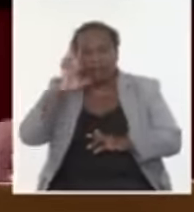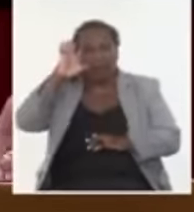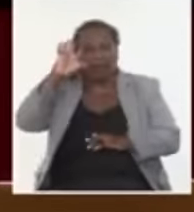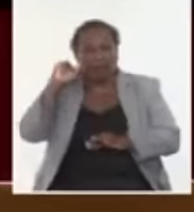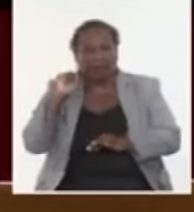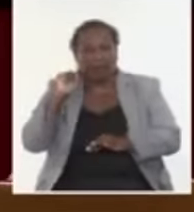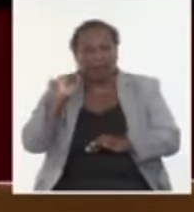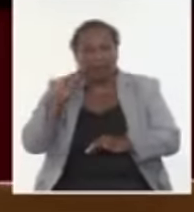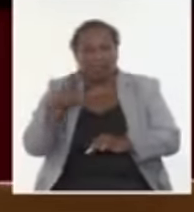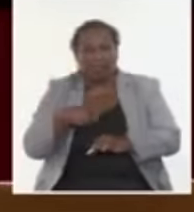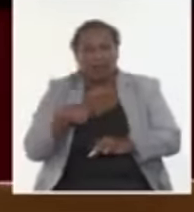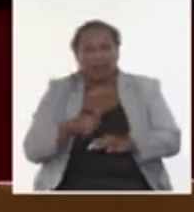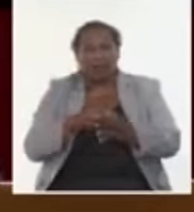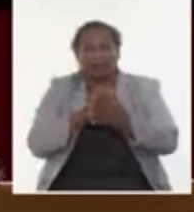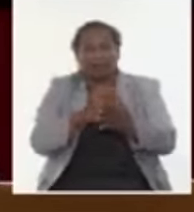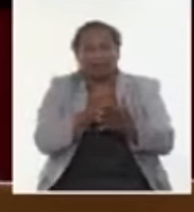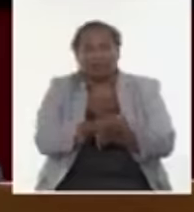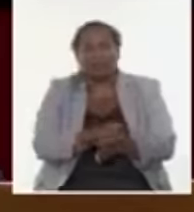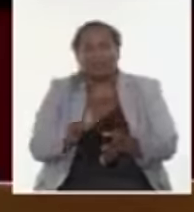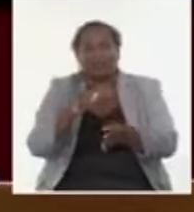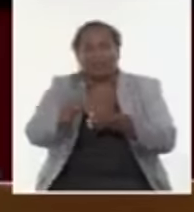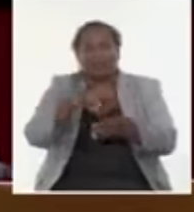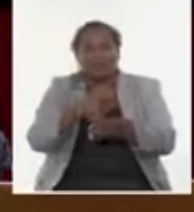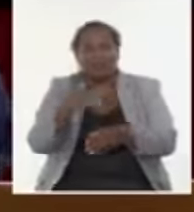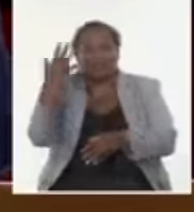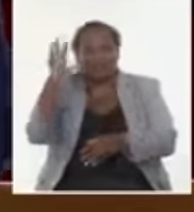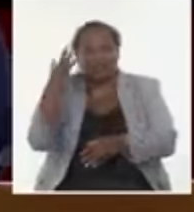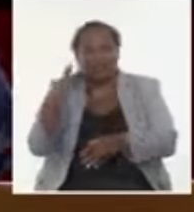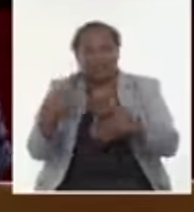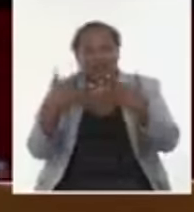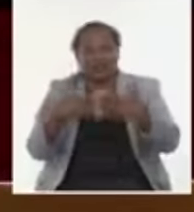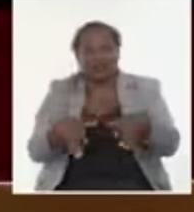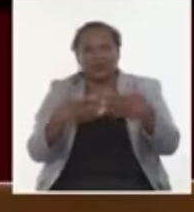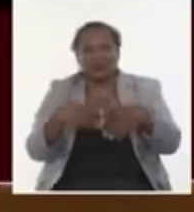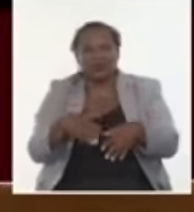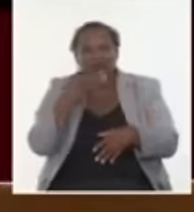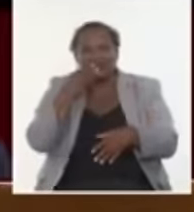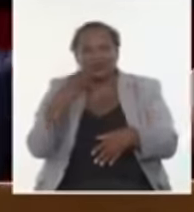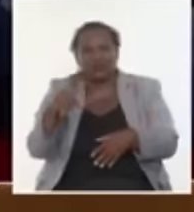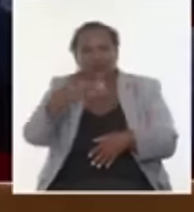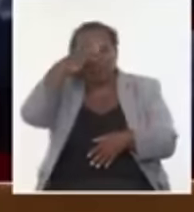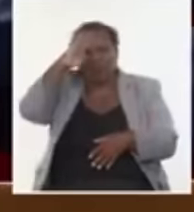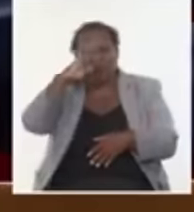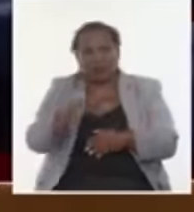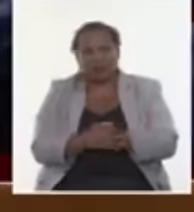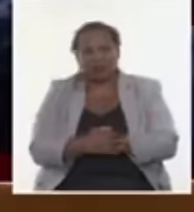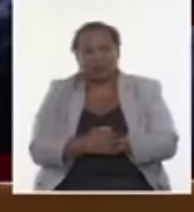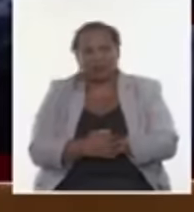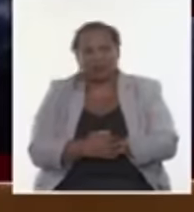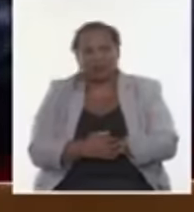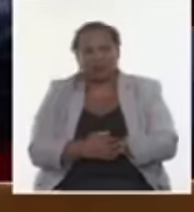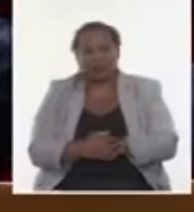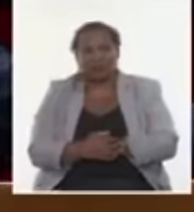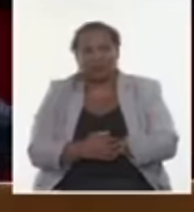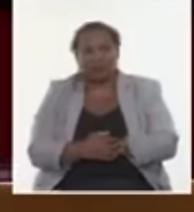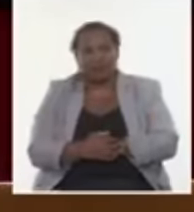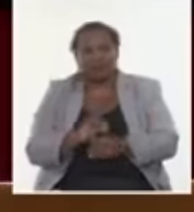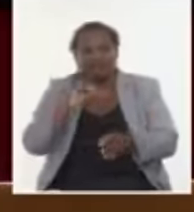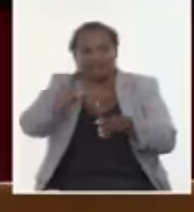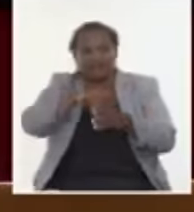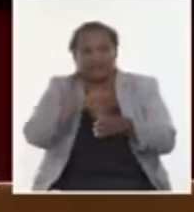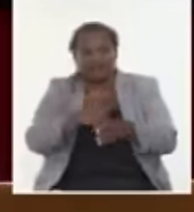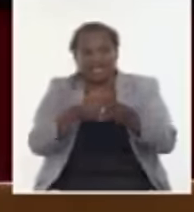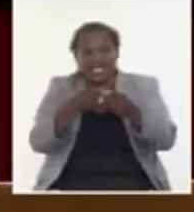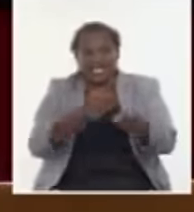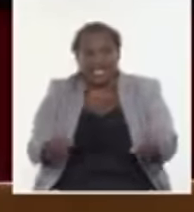que impulsar inversión extranjera en la producción de azúcar en el país, y que incluya incluso las tierras para